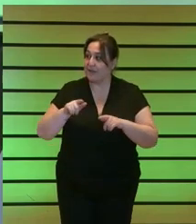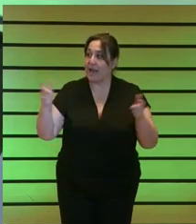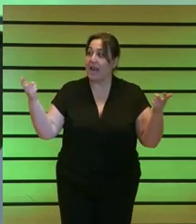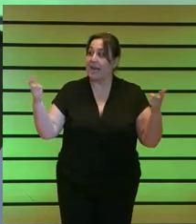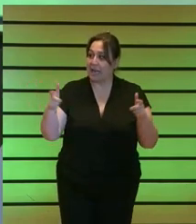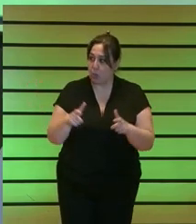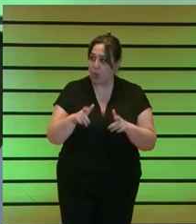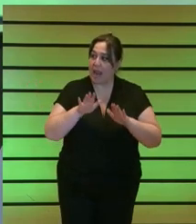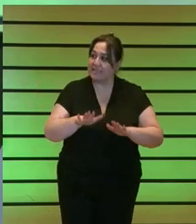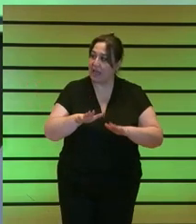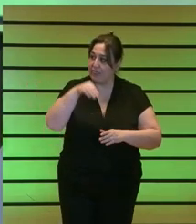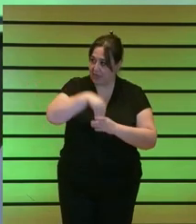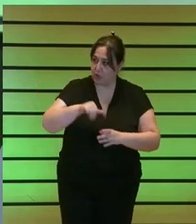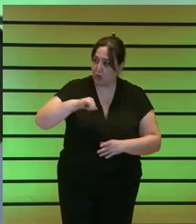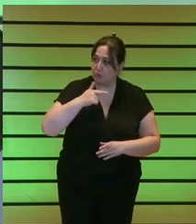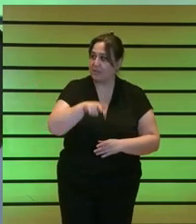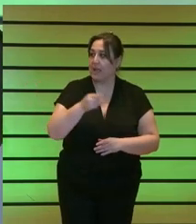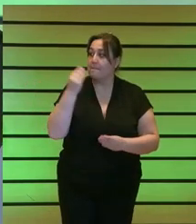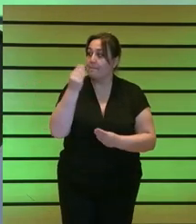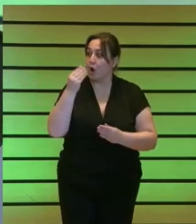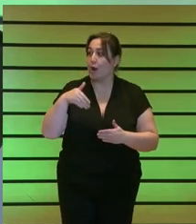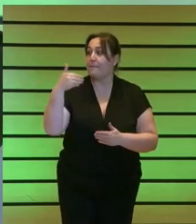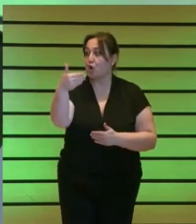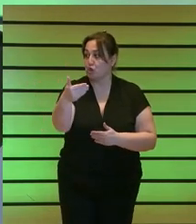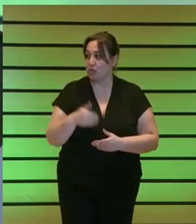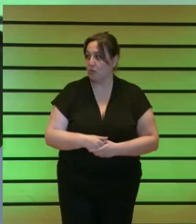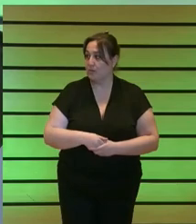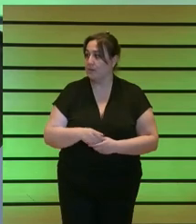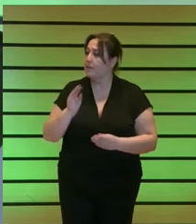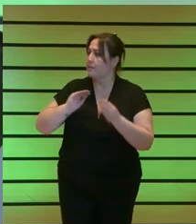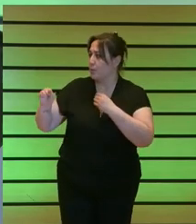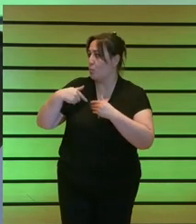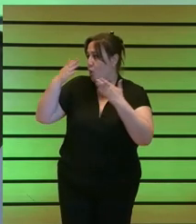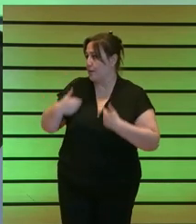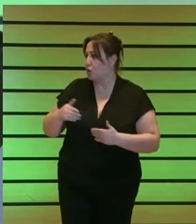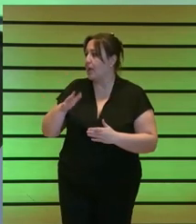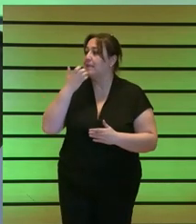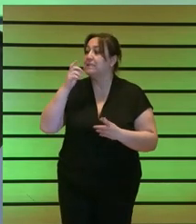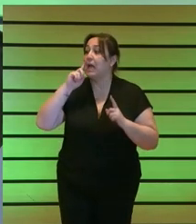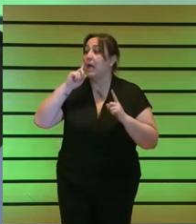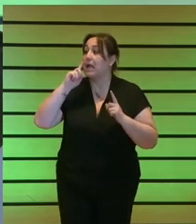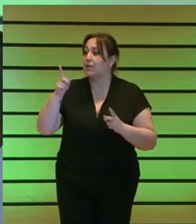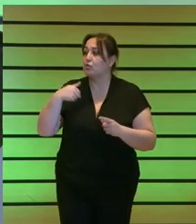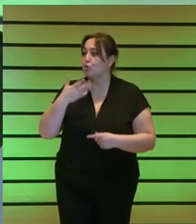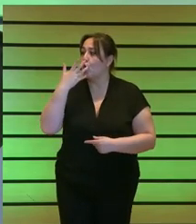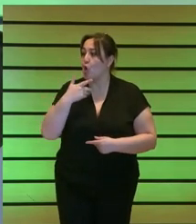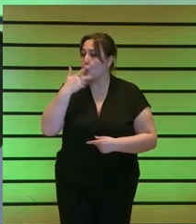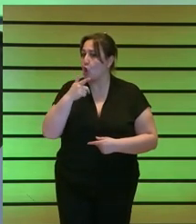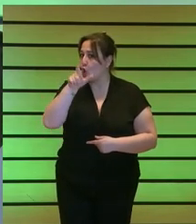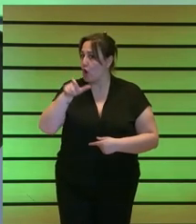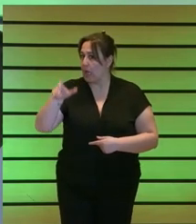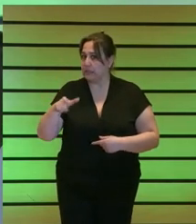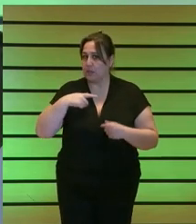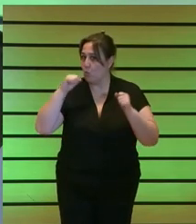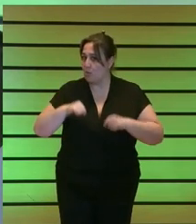y mejora el pronóstico de los pacientes y luego estás un poco personal en de que los familiares yo conozco a gente muy mayor